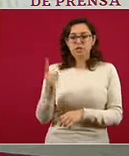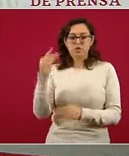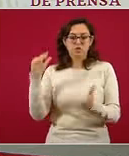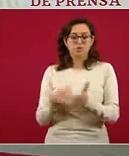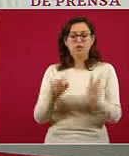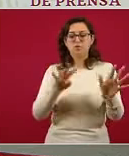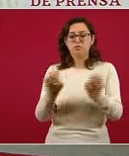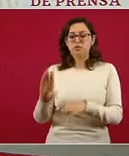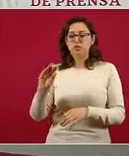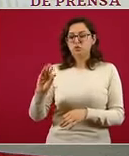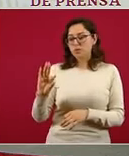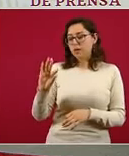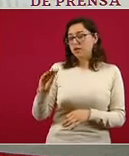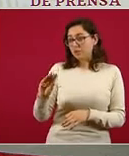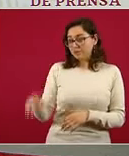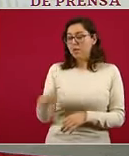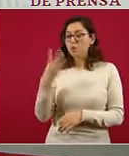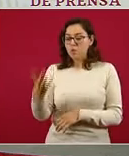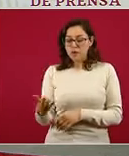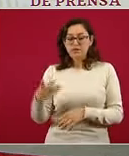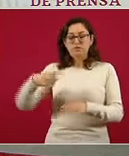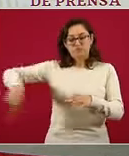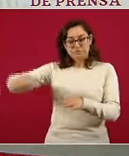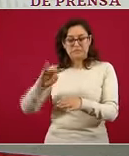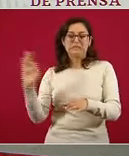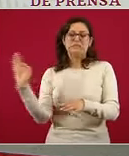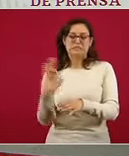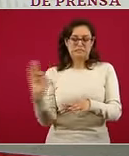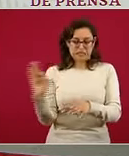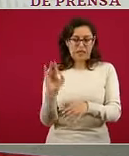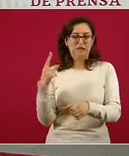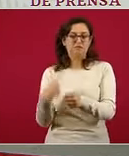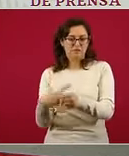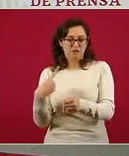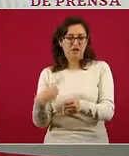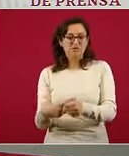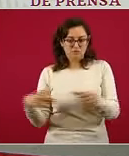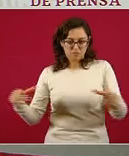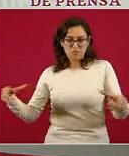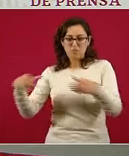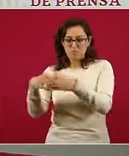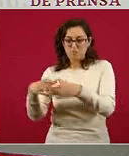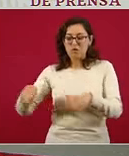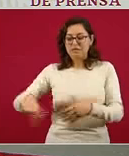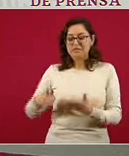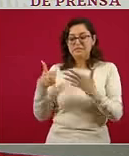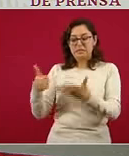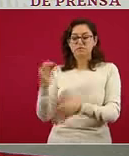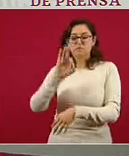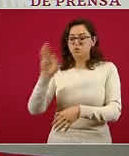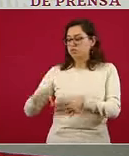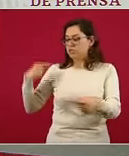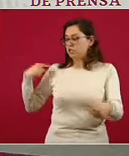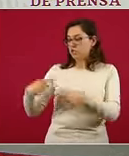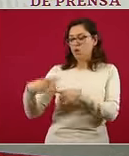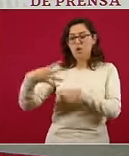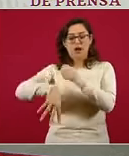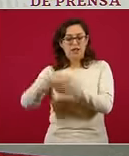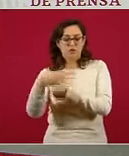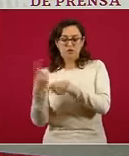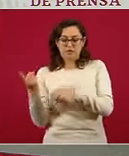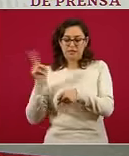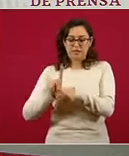1.481.994 casos estimados, de los cuales el 6% representa la epidemia activa. Esto es